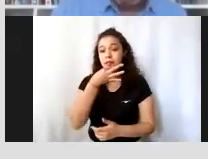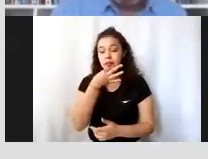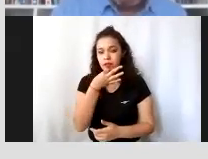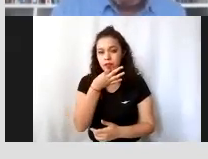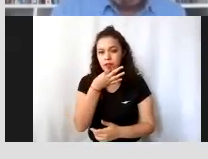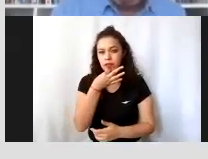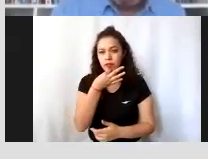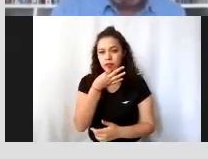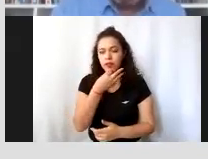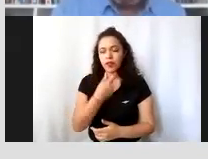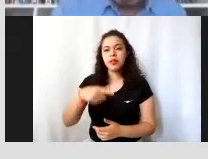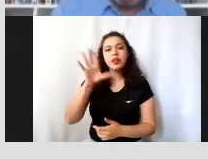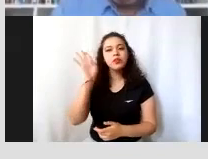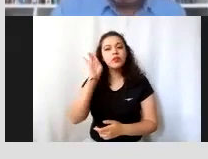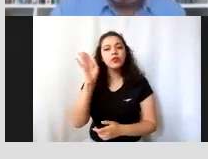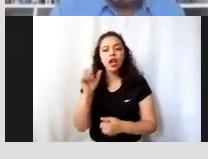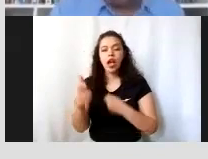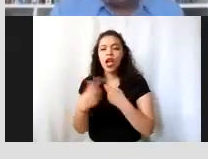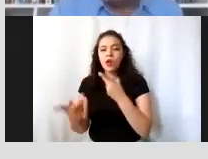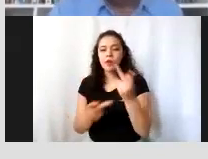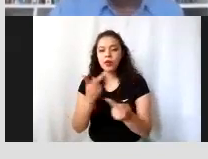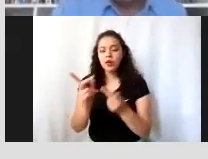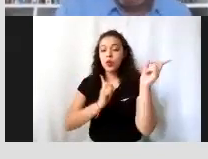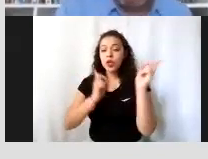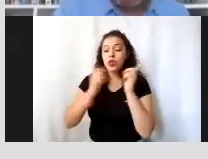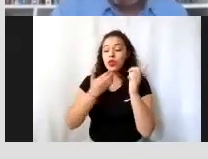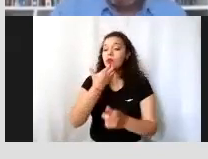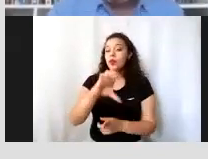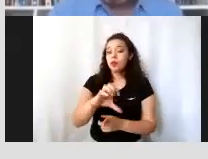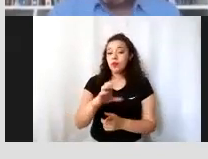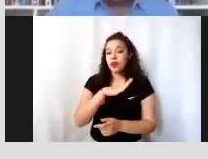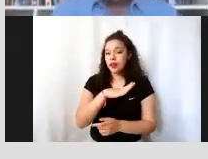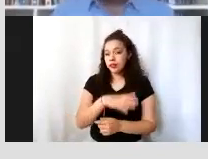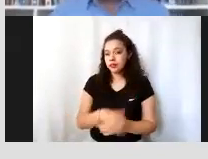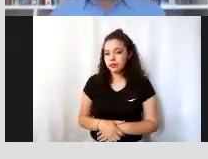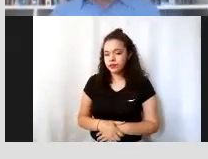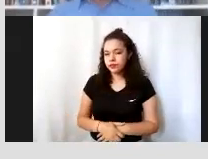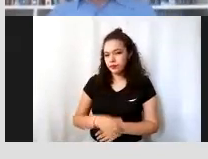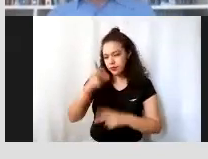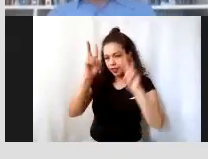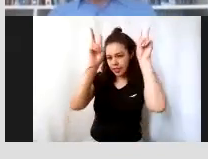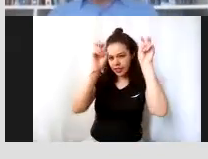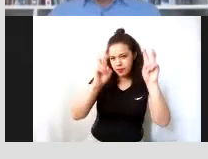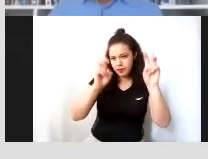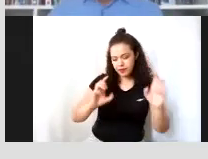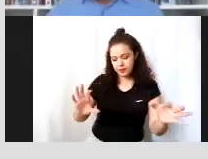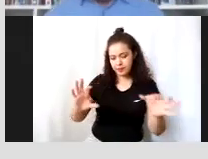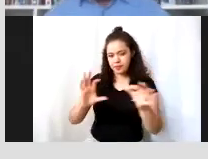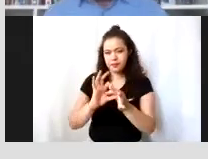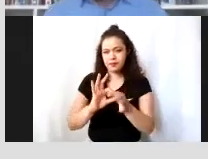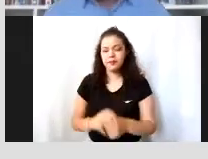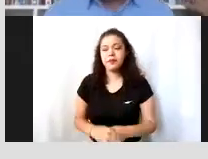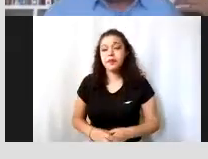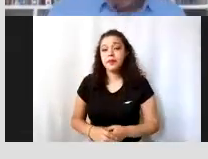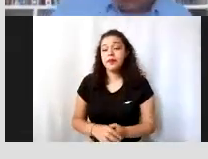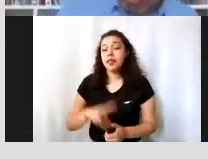gustaría escucharlos si tienen alguna otra pregunta, duda o comentario en relación a todos estos temas que hemos estado viendo. La verdad es que